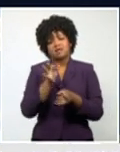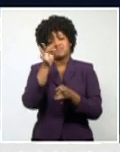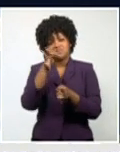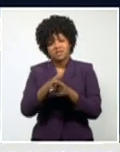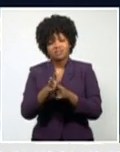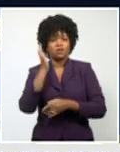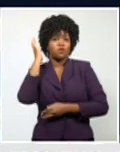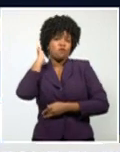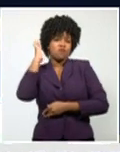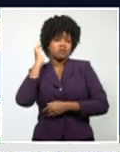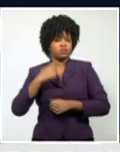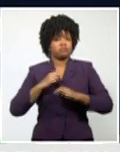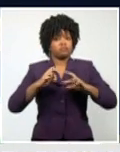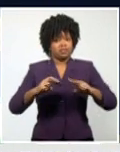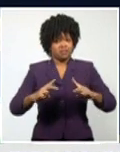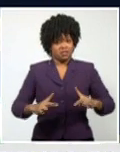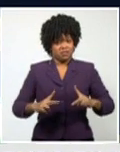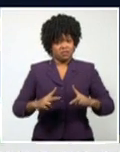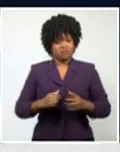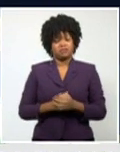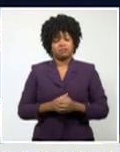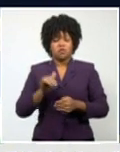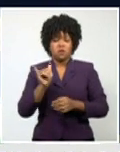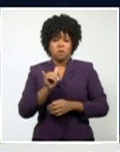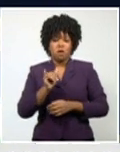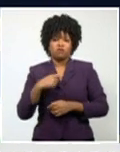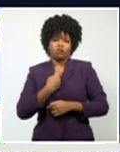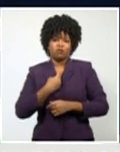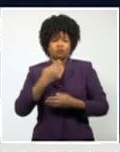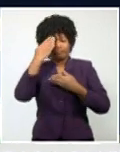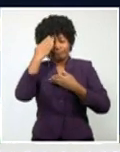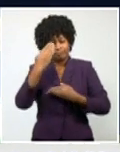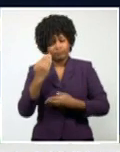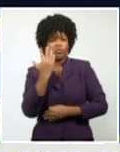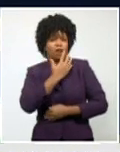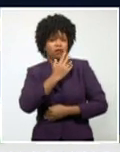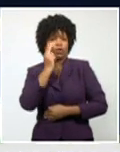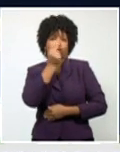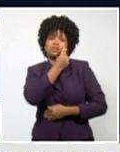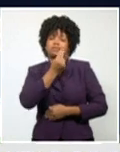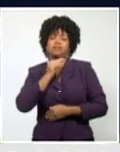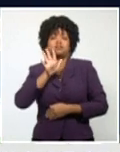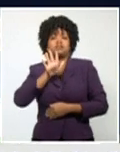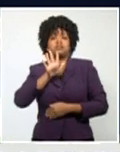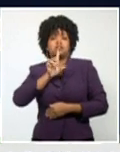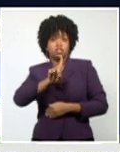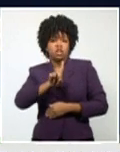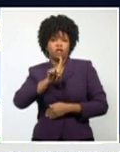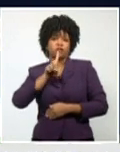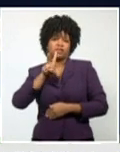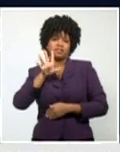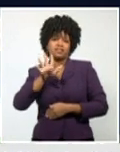conferencia, reitero, rindiéndole el merecido homenaje a José Martí en el 125